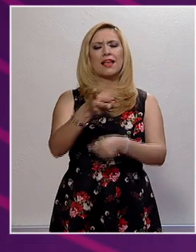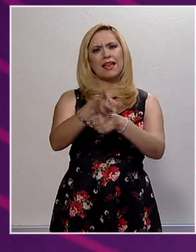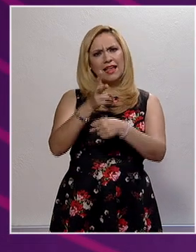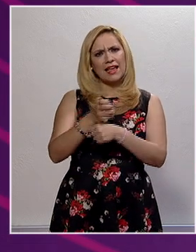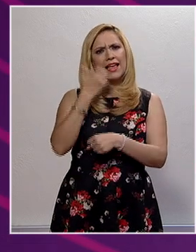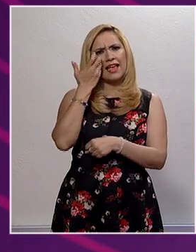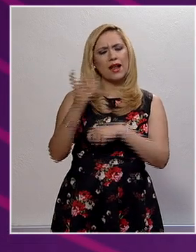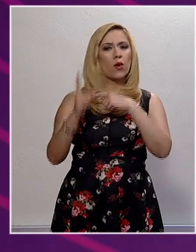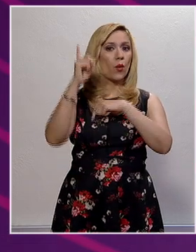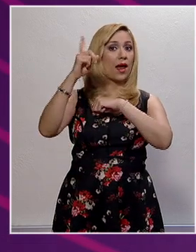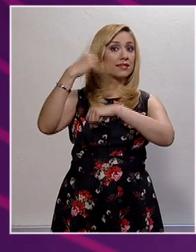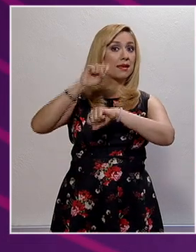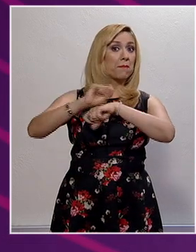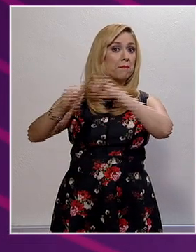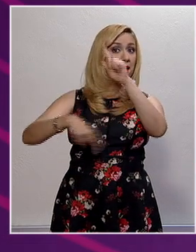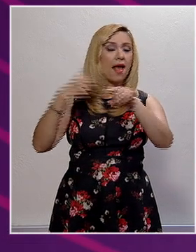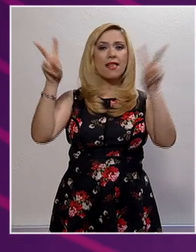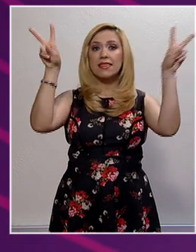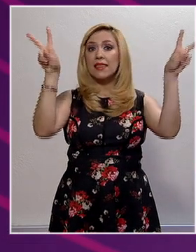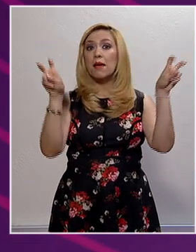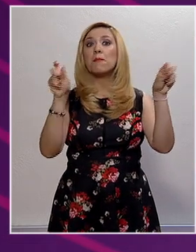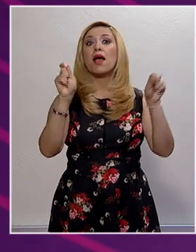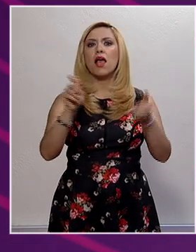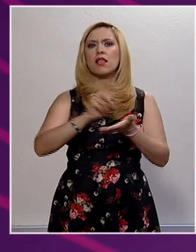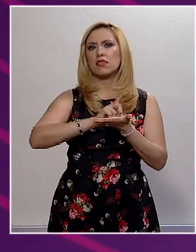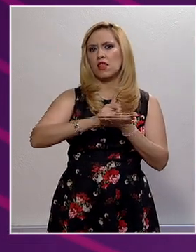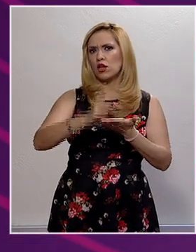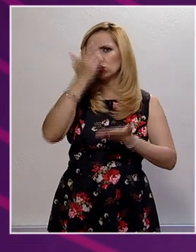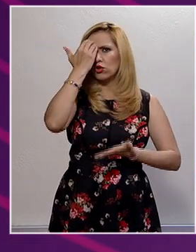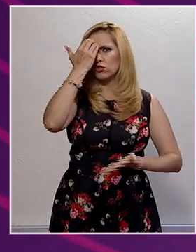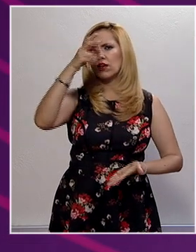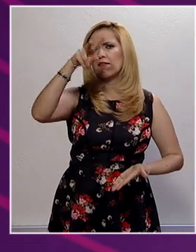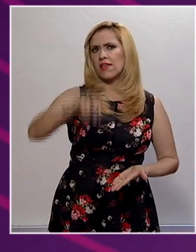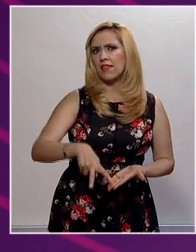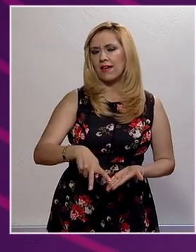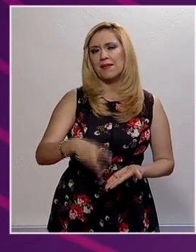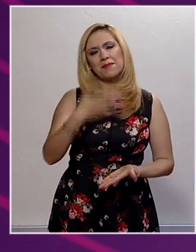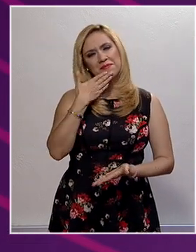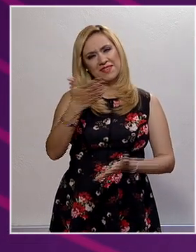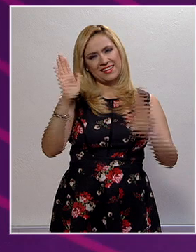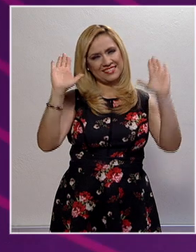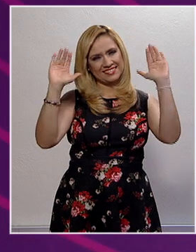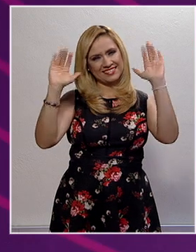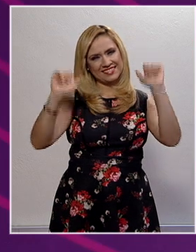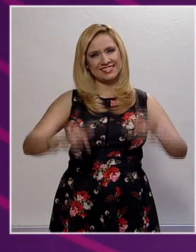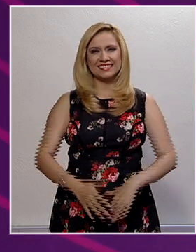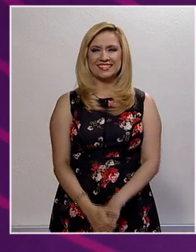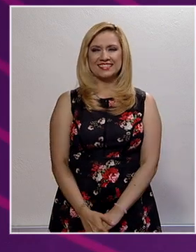invito para la próxima semana con el tema sobre el derecho a la verdad. Que tengan un excelente día.